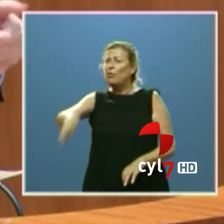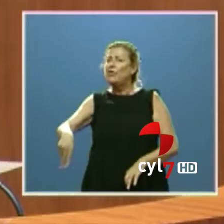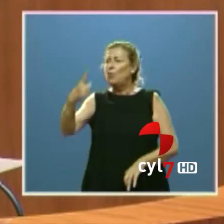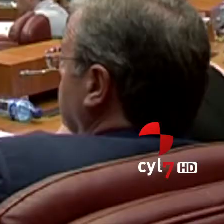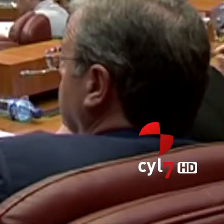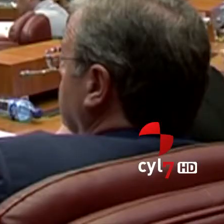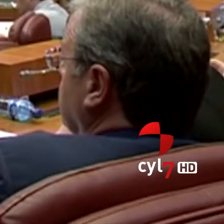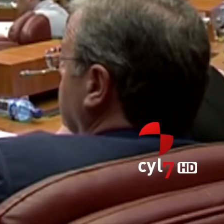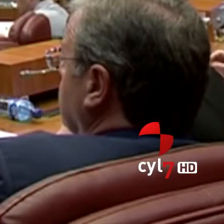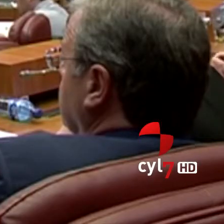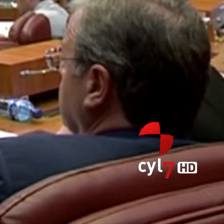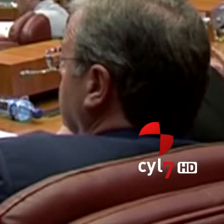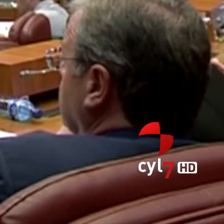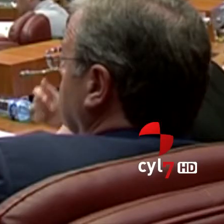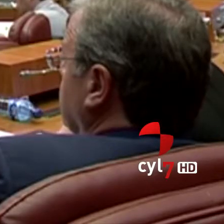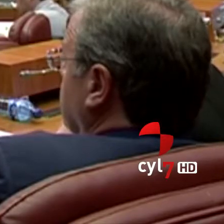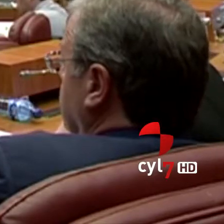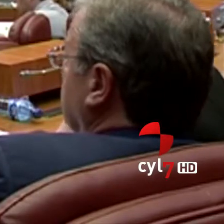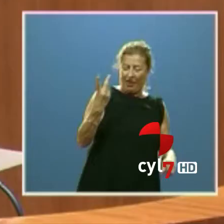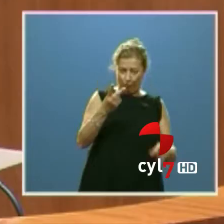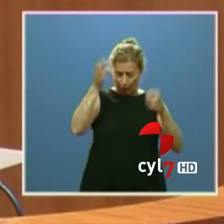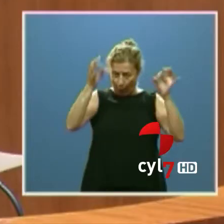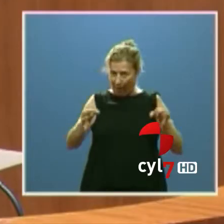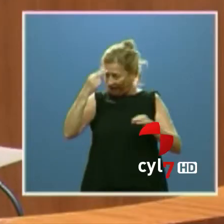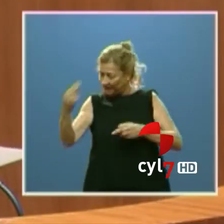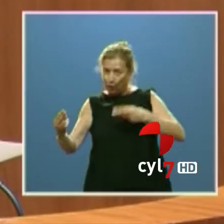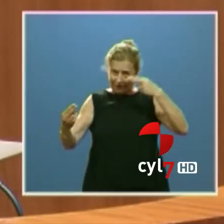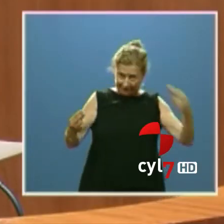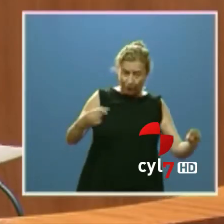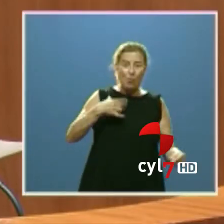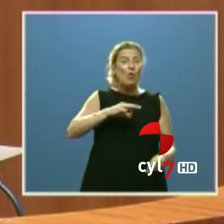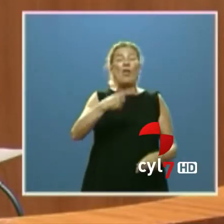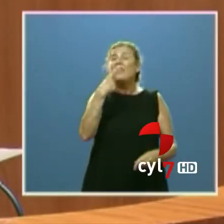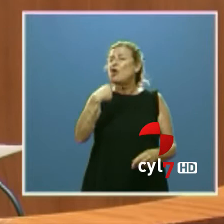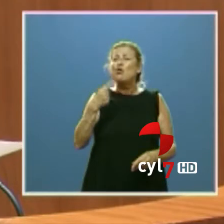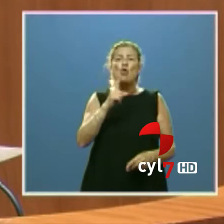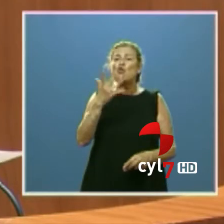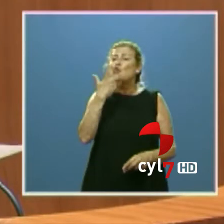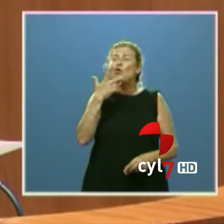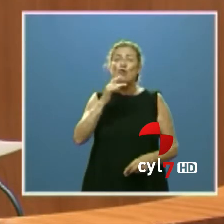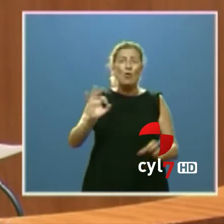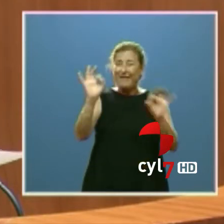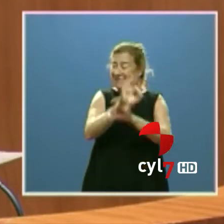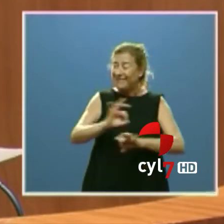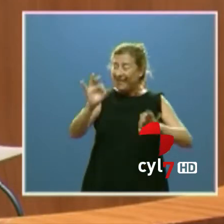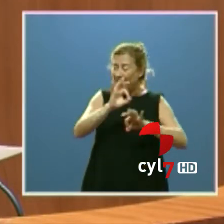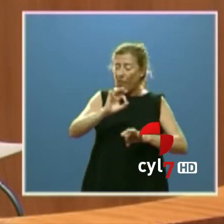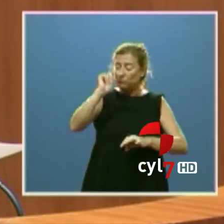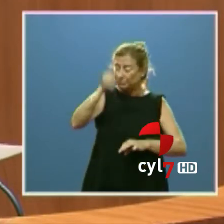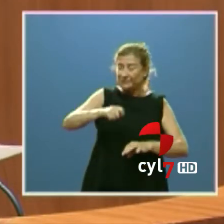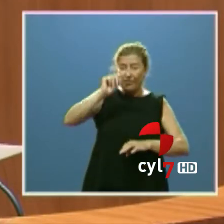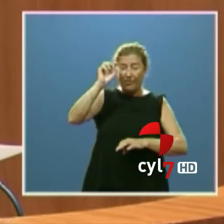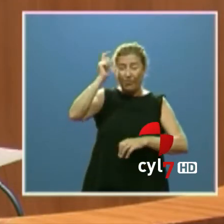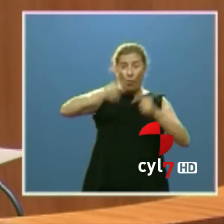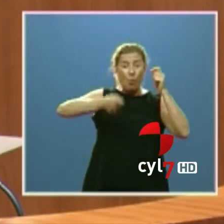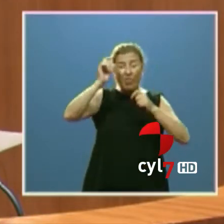fui prudente cuando hablo de un mapa limpio pero insiste yo le puedo decir que no conozco ninguna resolución judicial que